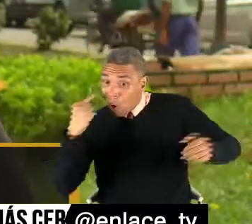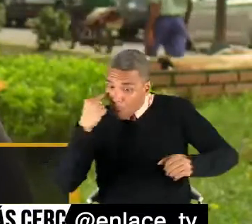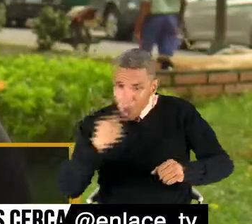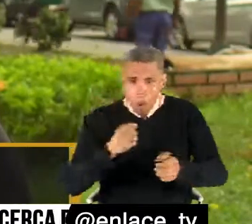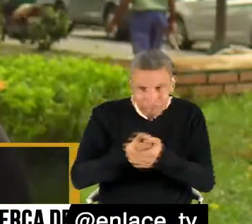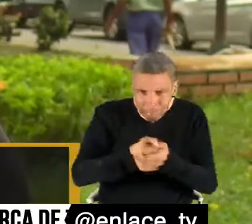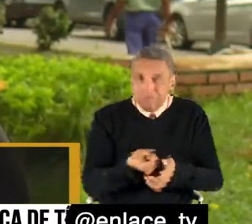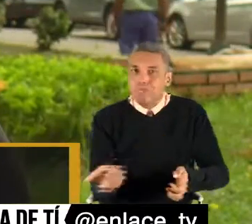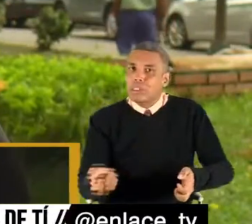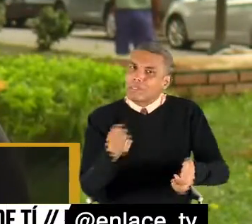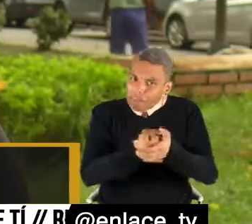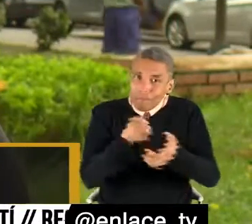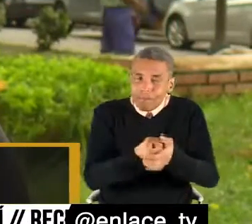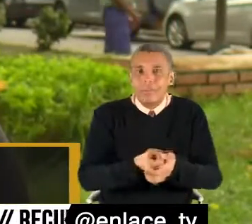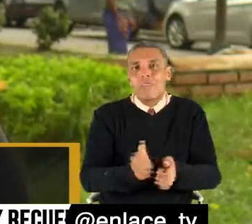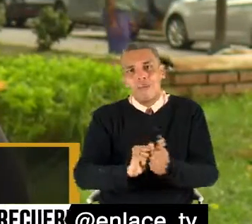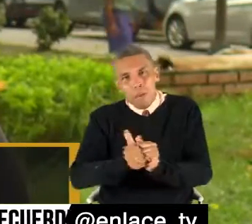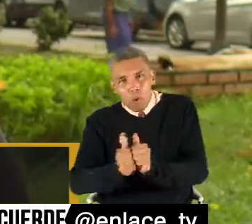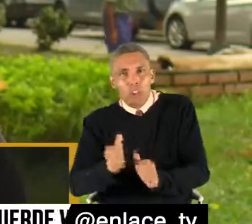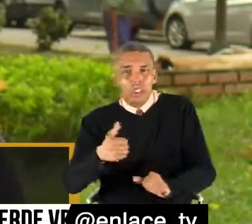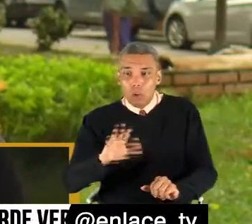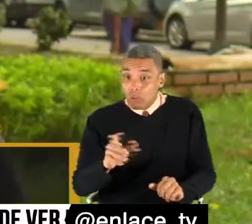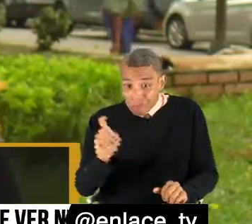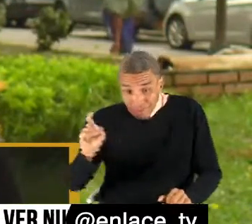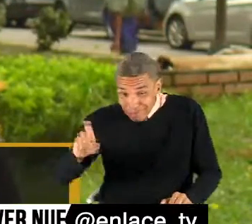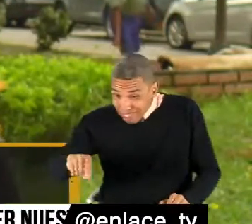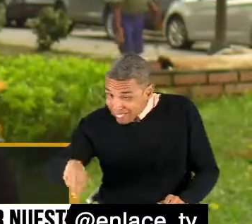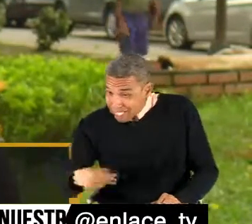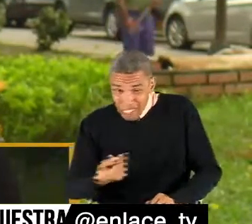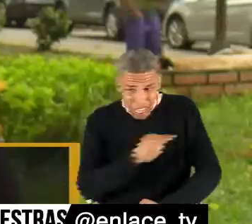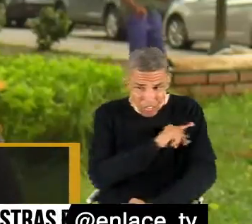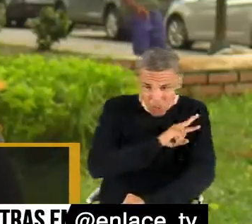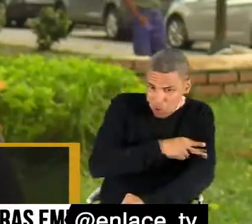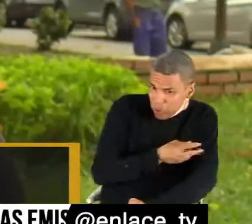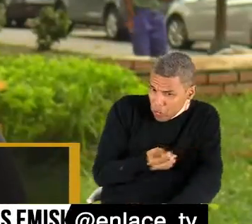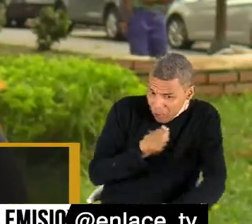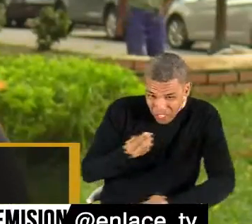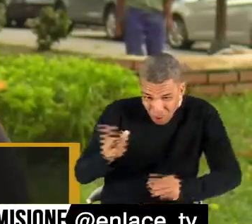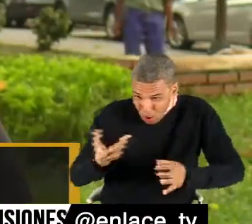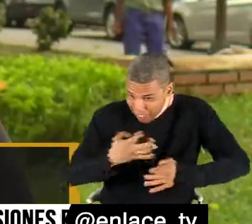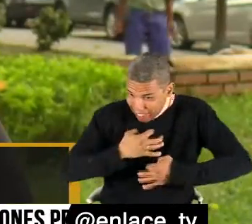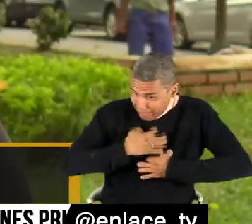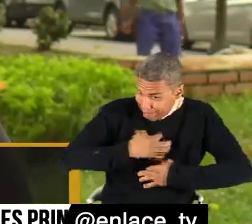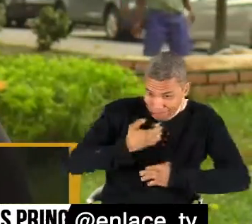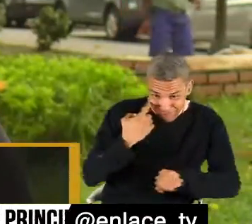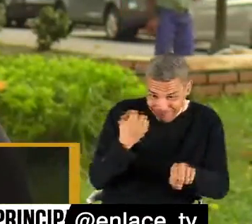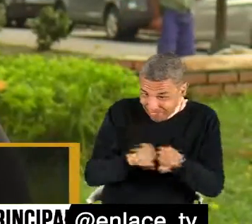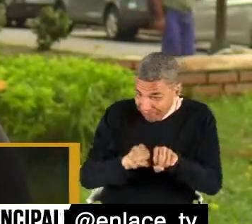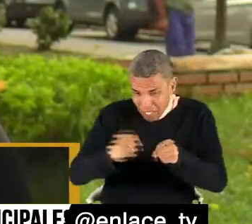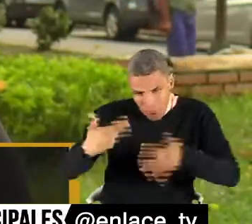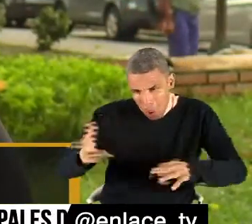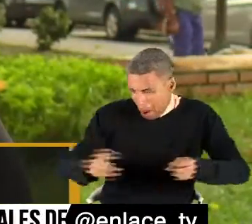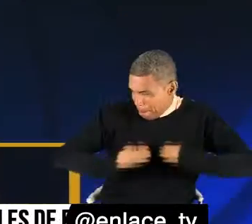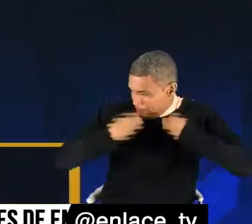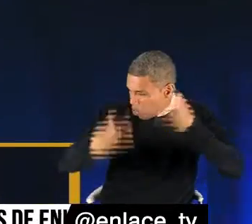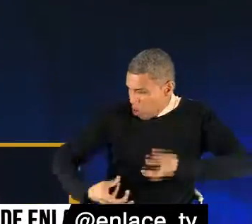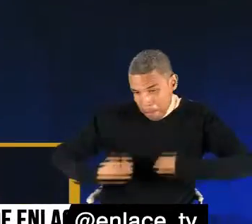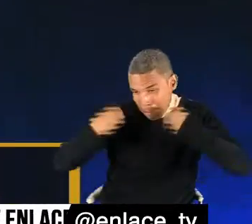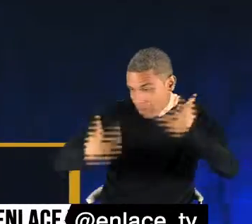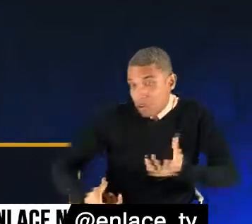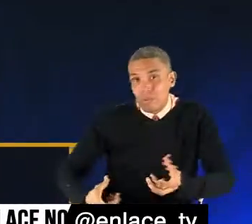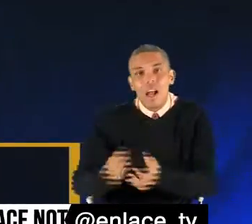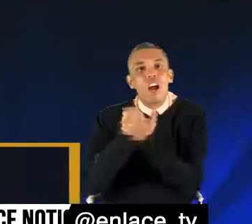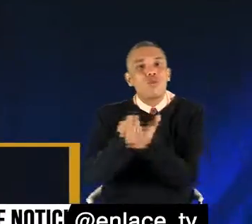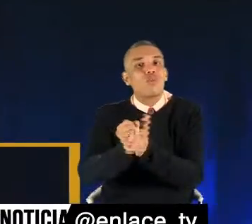los apoya mucho, él les da de todo lo que más necesiten y él pueda dárselo, se los da para ellos, para que sean los mejores, de uno de los mejores. Y Ainara,